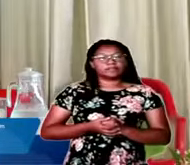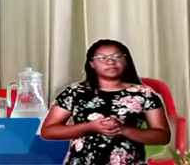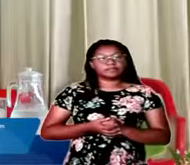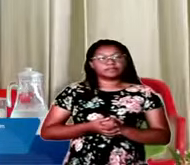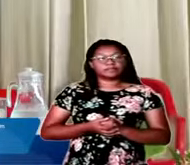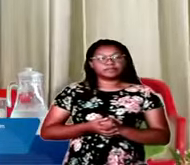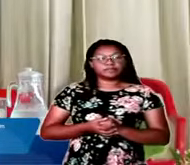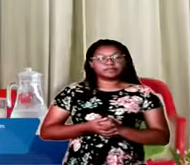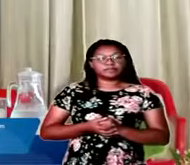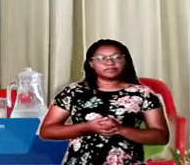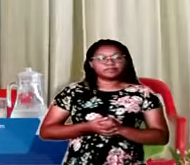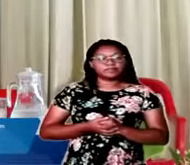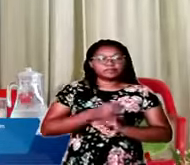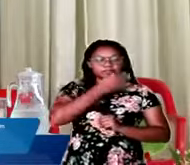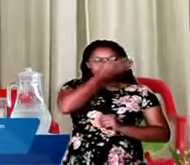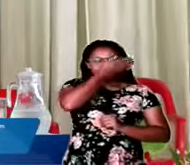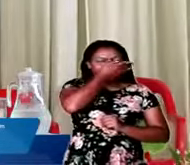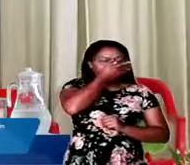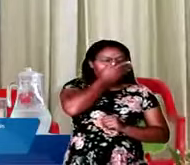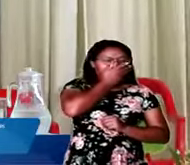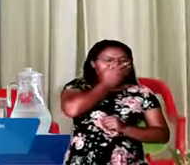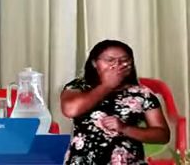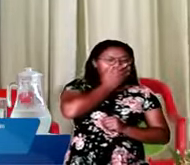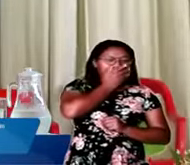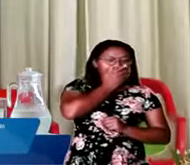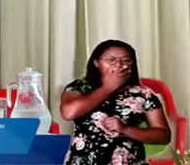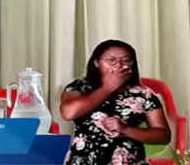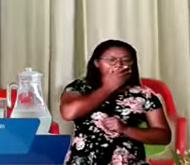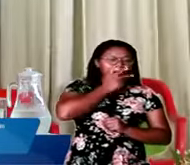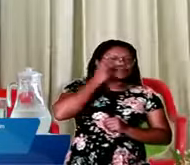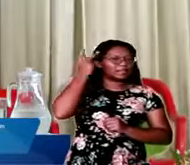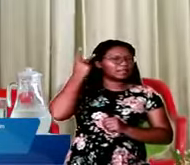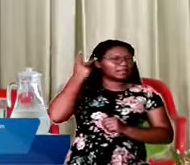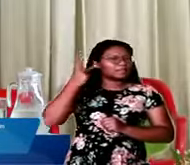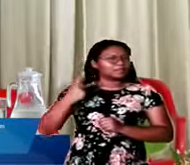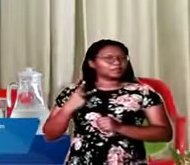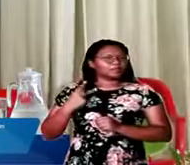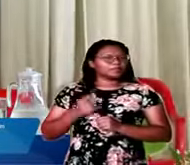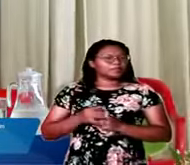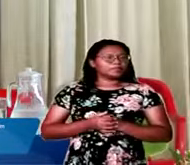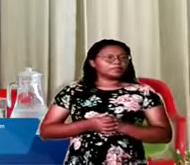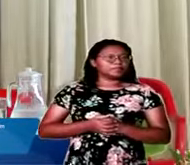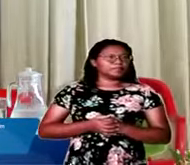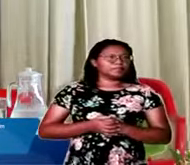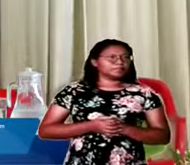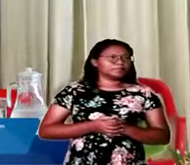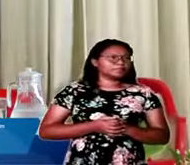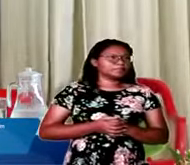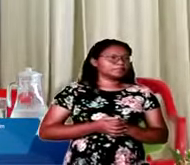La parábola que la hemos llevado tanto a que